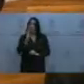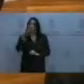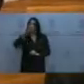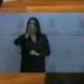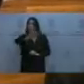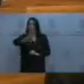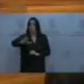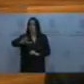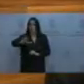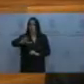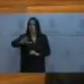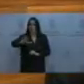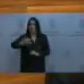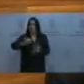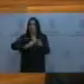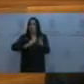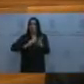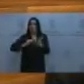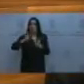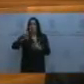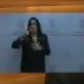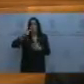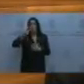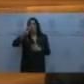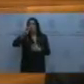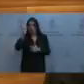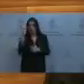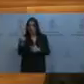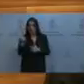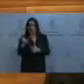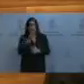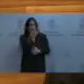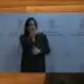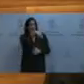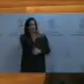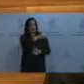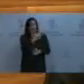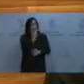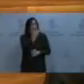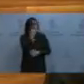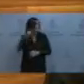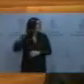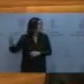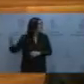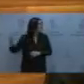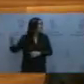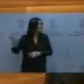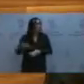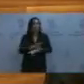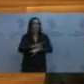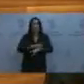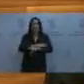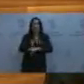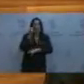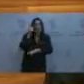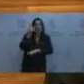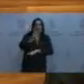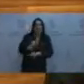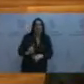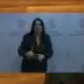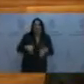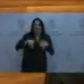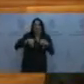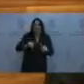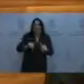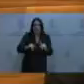juzgado de contratos de Sogelsa. Todo eso ustedes no lo ven. La consejera del ramo no se entera ni de las